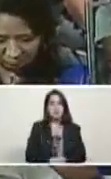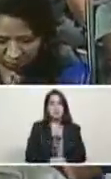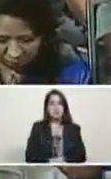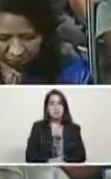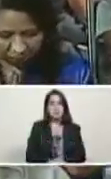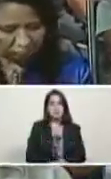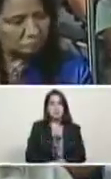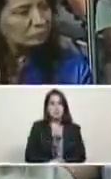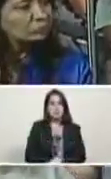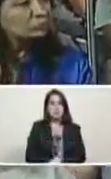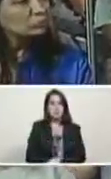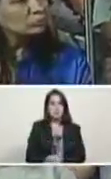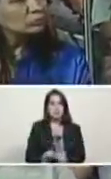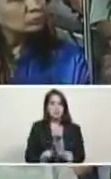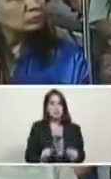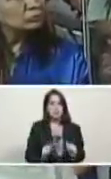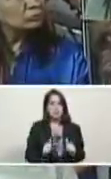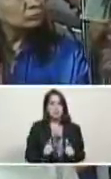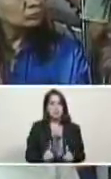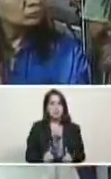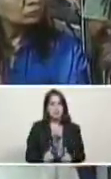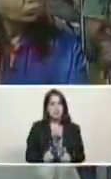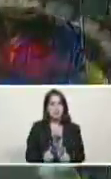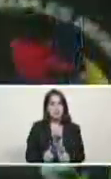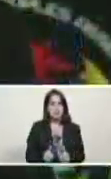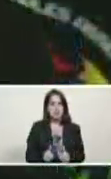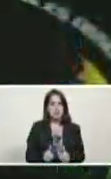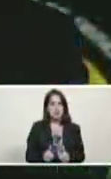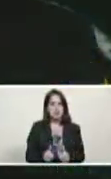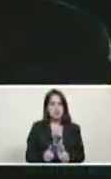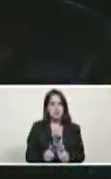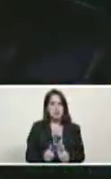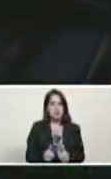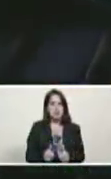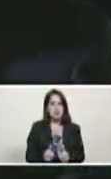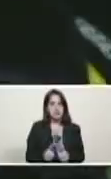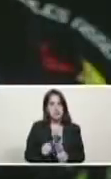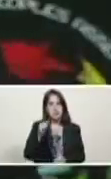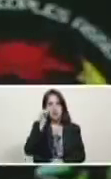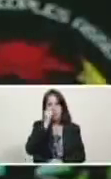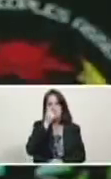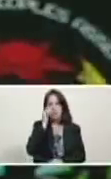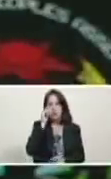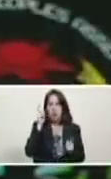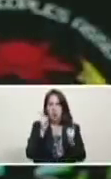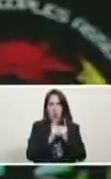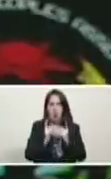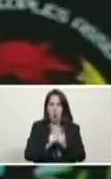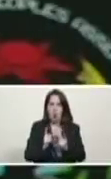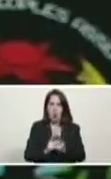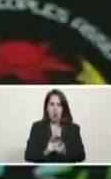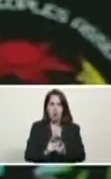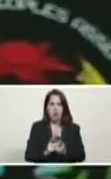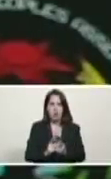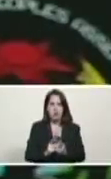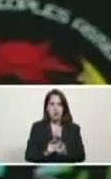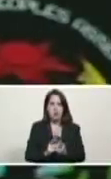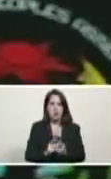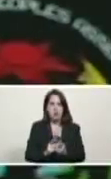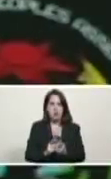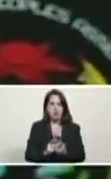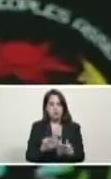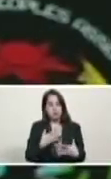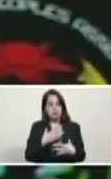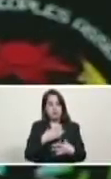para iniciar el acto vamos a ver un brevísimo vídeo pero que resume que condensa la intensa actividad